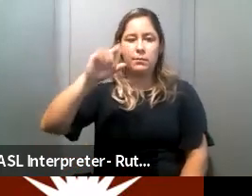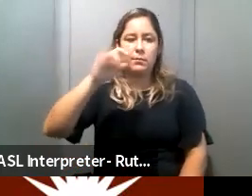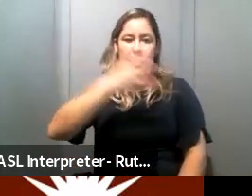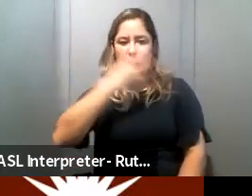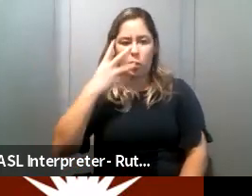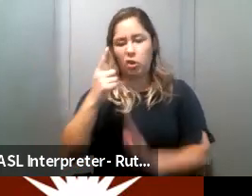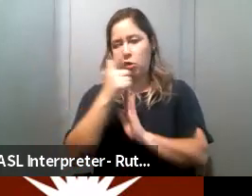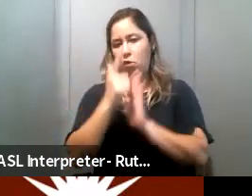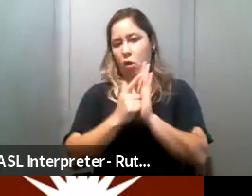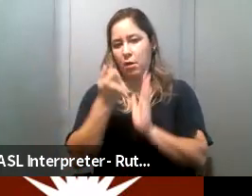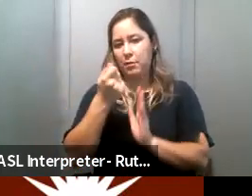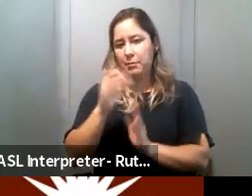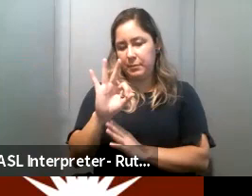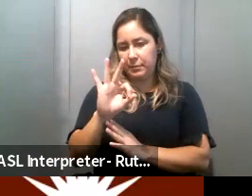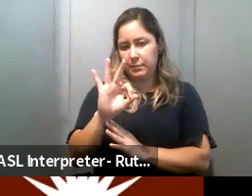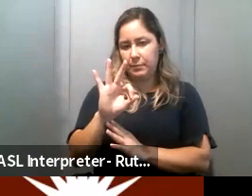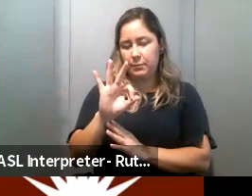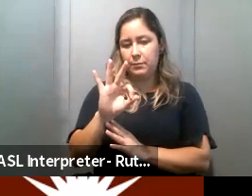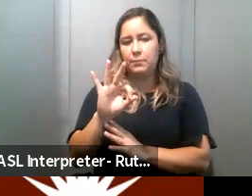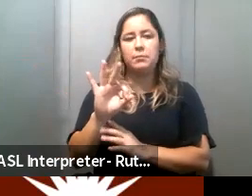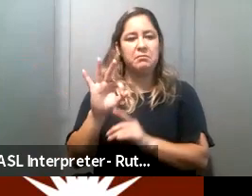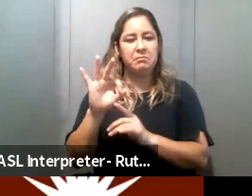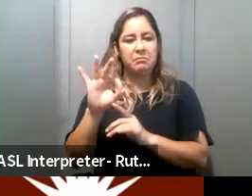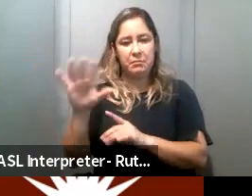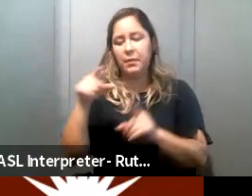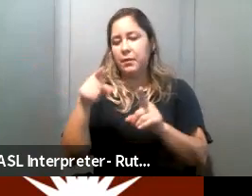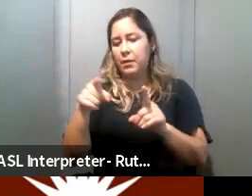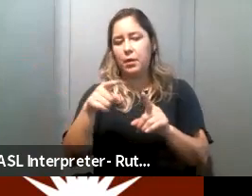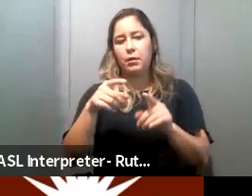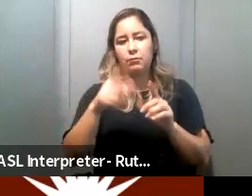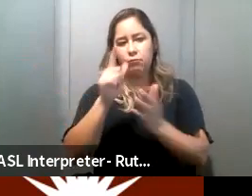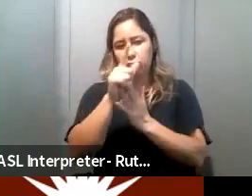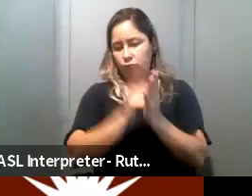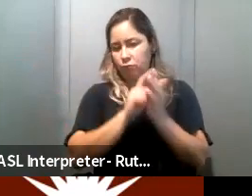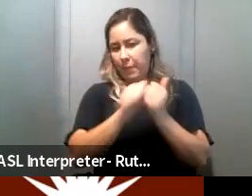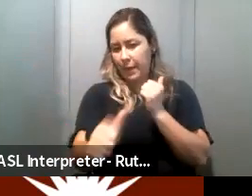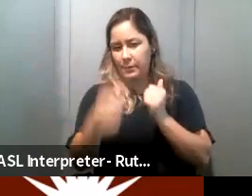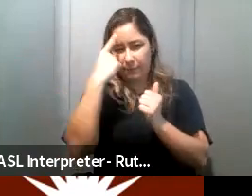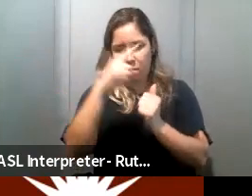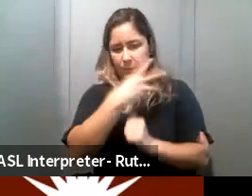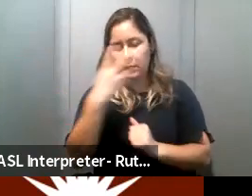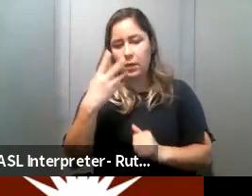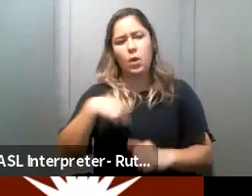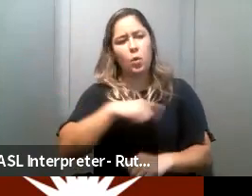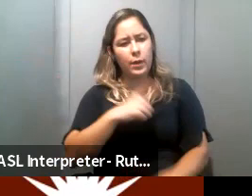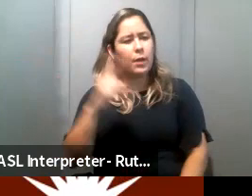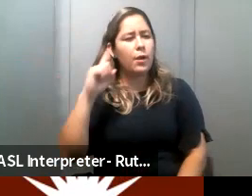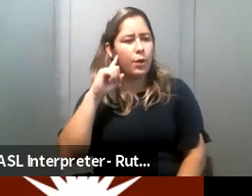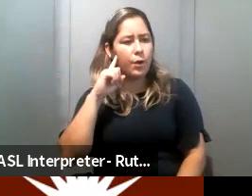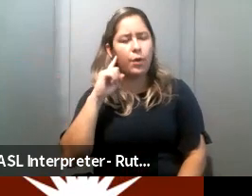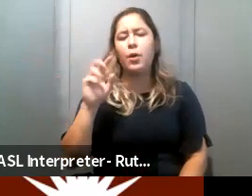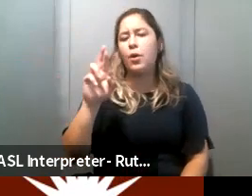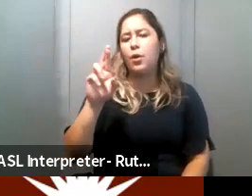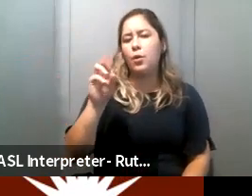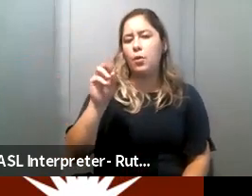en 1986. Lo que comúnmente escuchamos hablar acerca de la amnistía de Ronald Reagan, esto